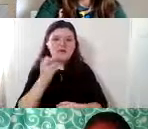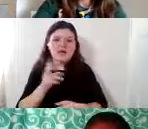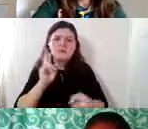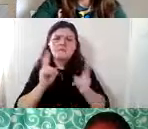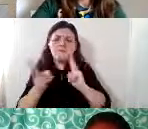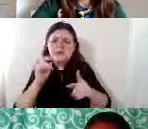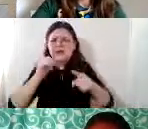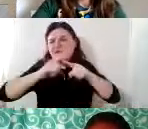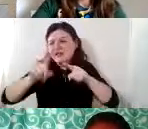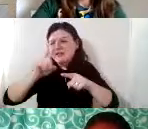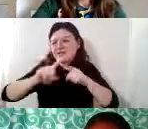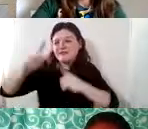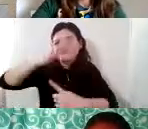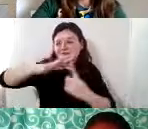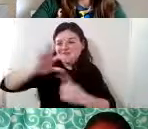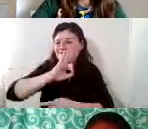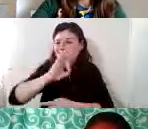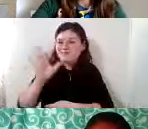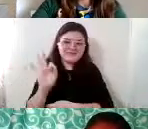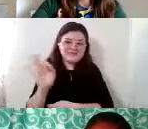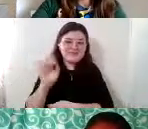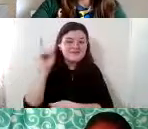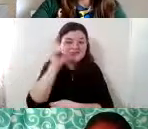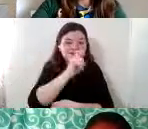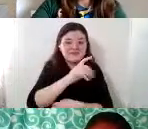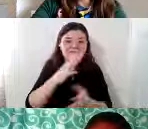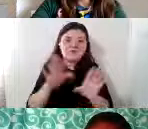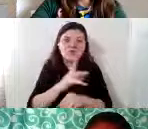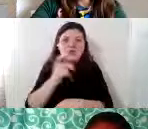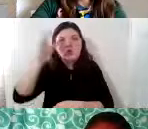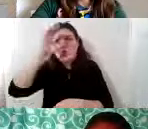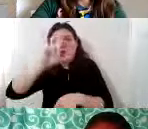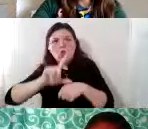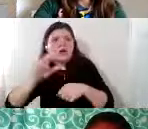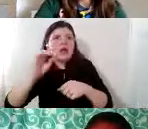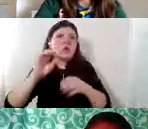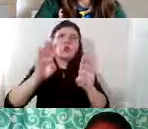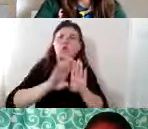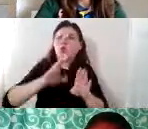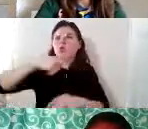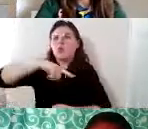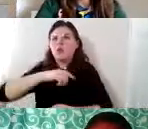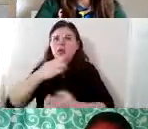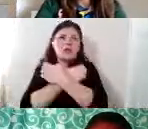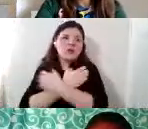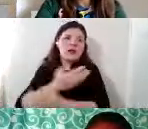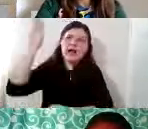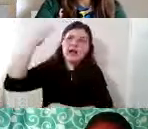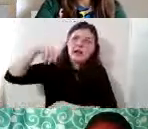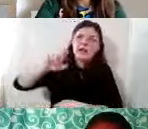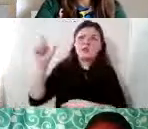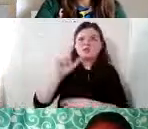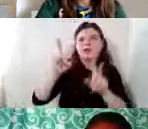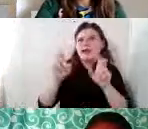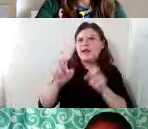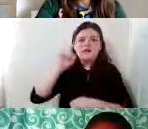son difíciles de hablar. Por ejemplo, por nuestra cultura tal vez, o por la forma en la que nos educaron en relación a la sexualidad, a